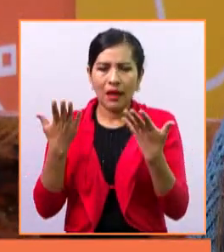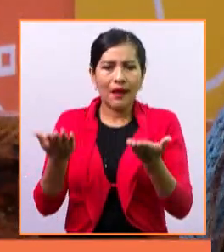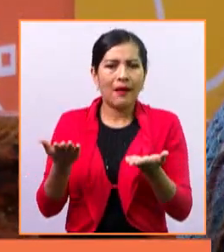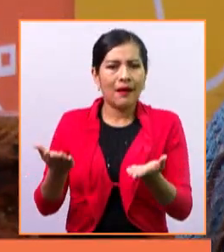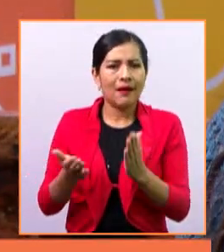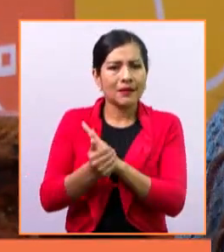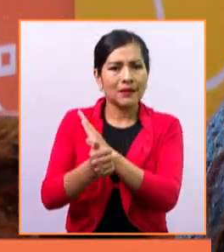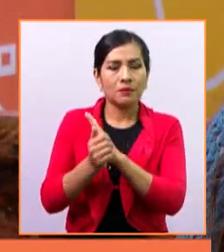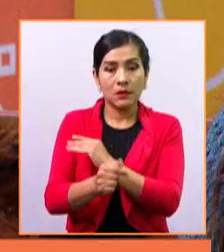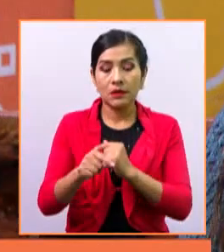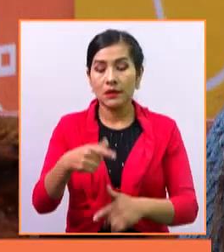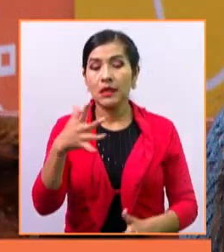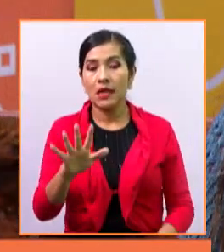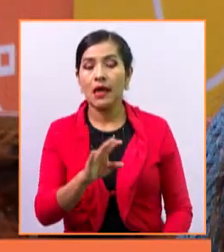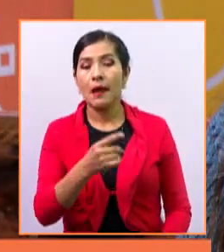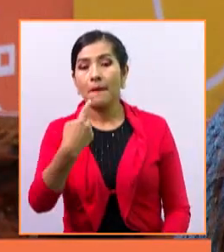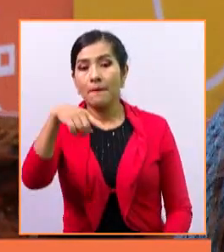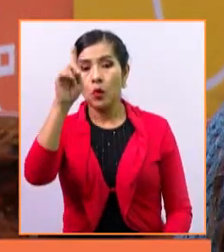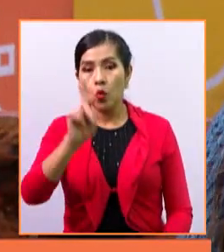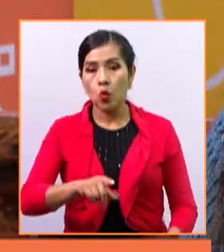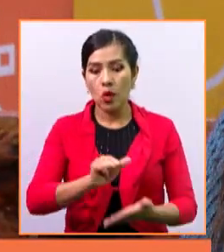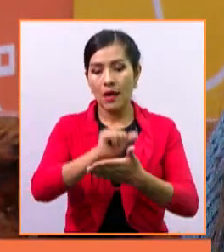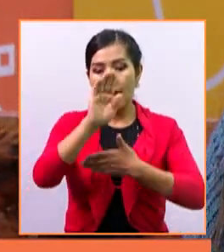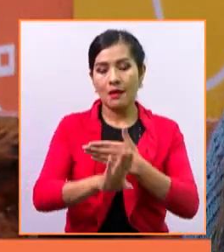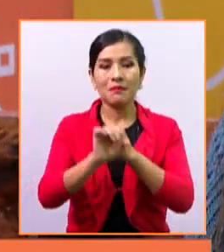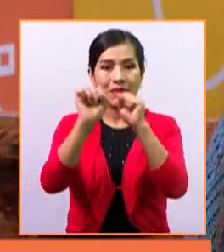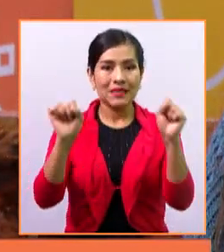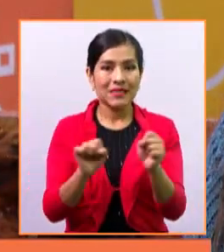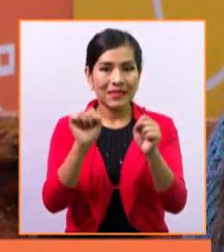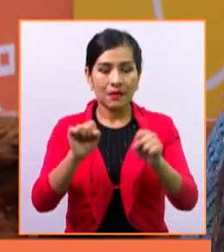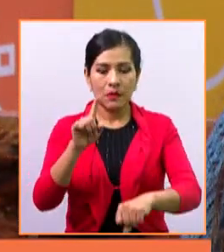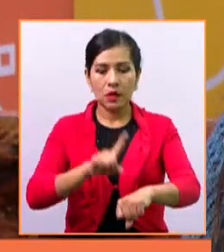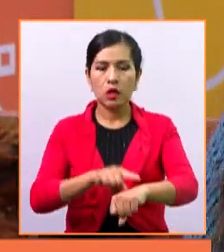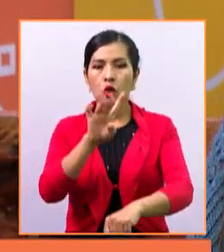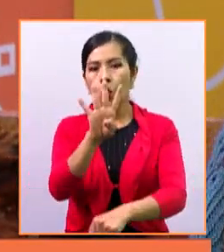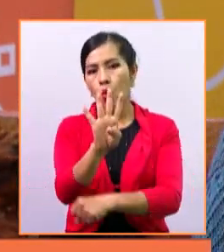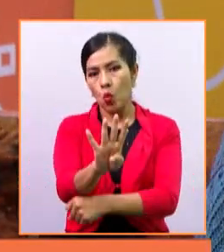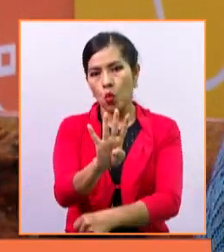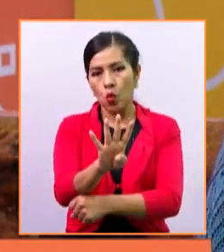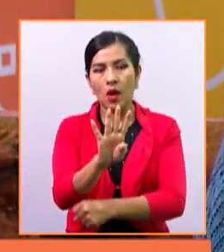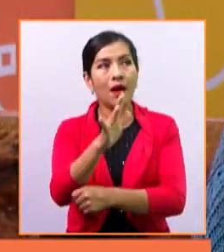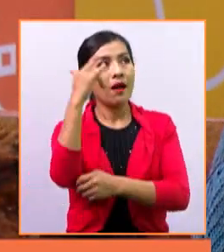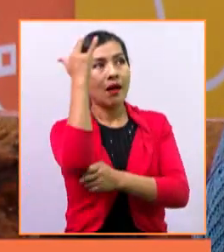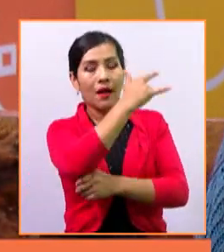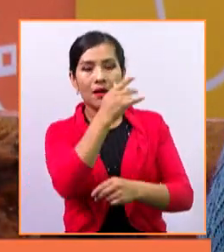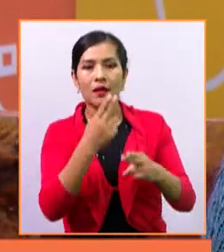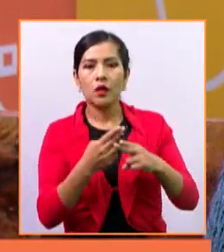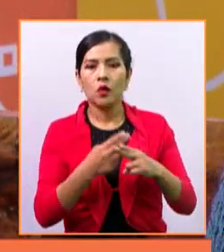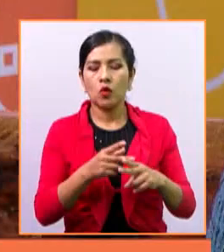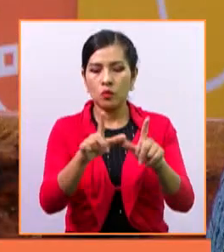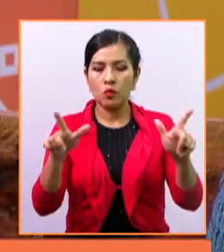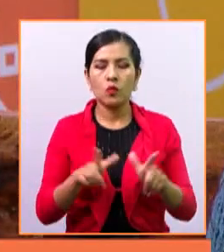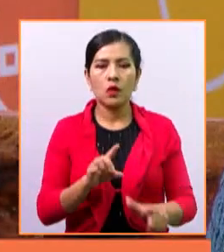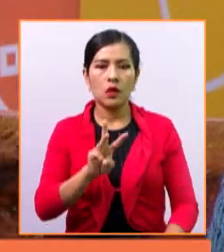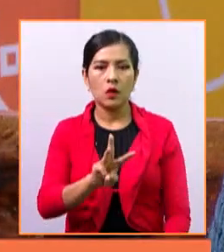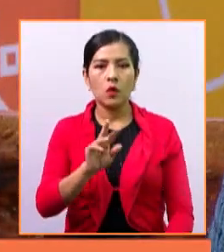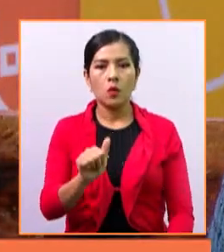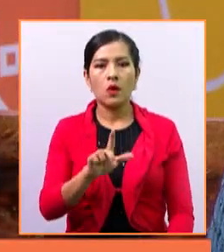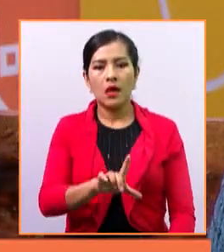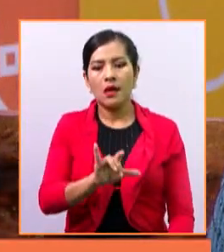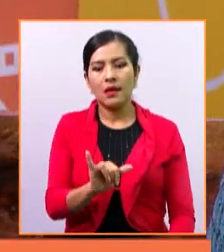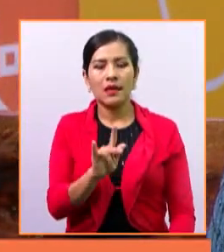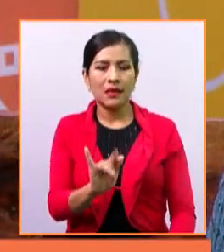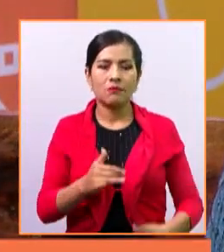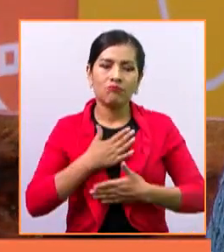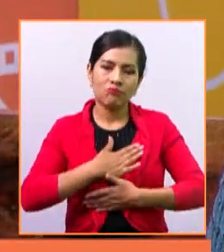1 de abril, 4 de la tarde, Espacio Waliki en la Ciudad del Alto. Por favor, aproxímense,